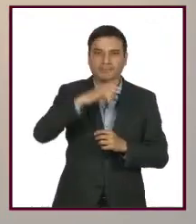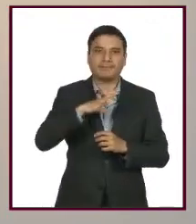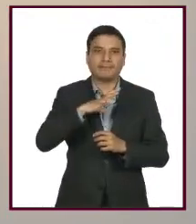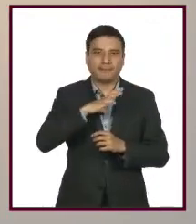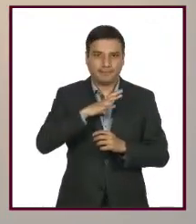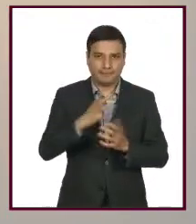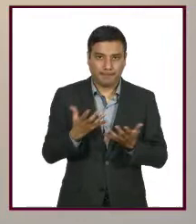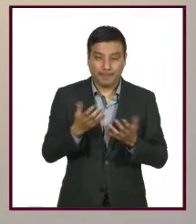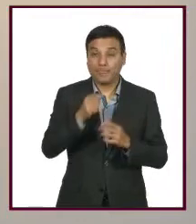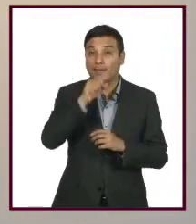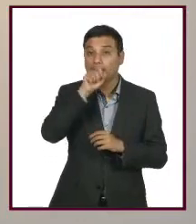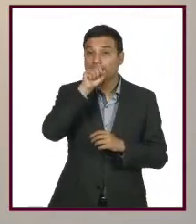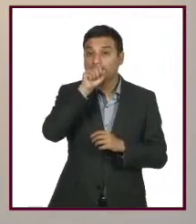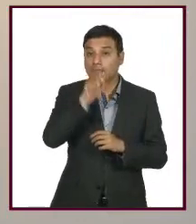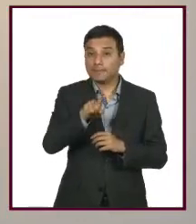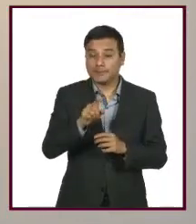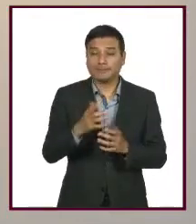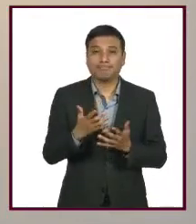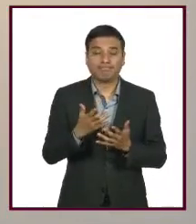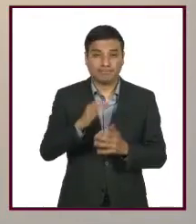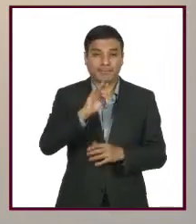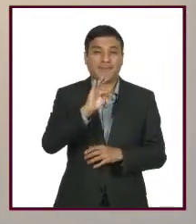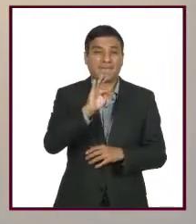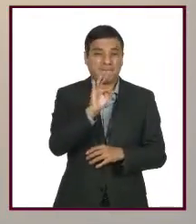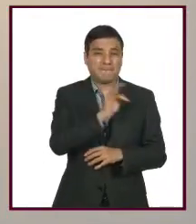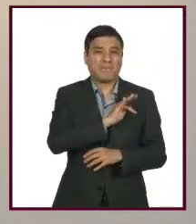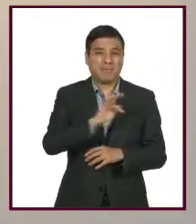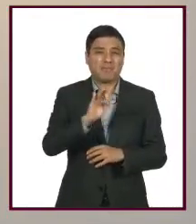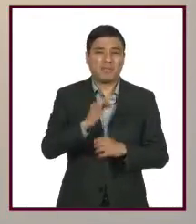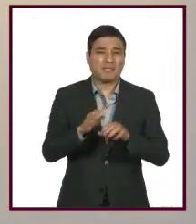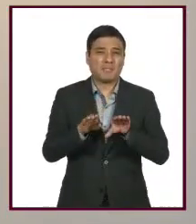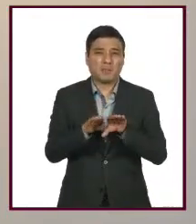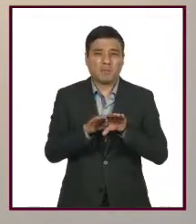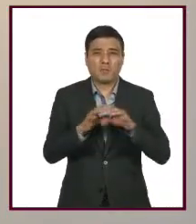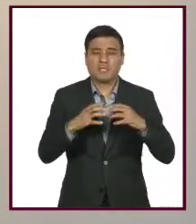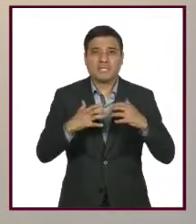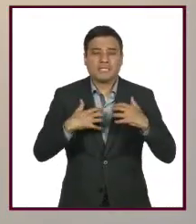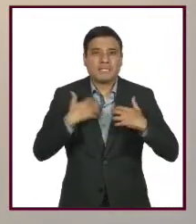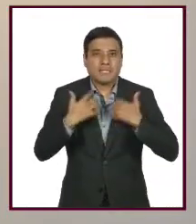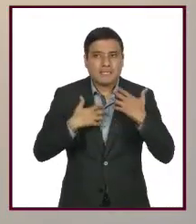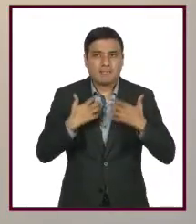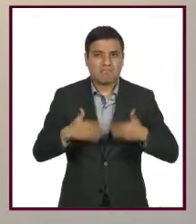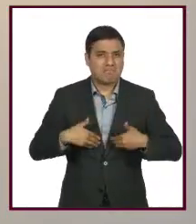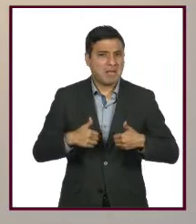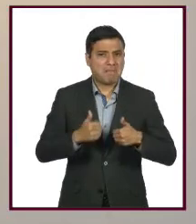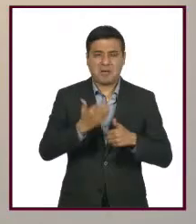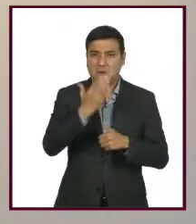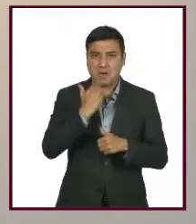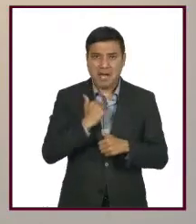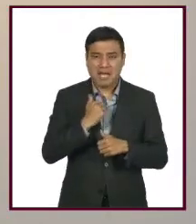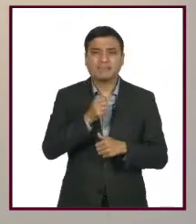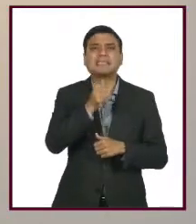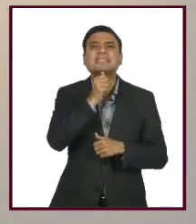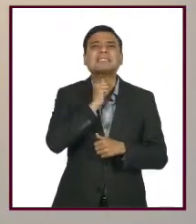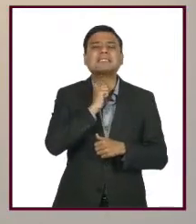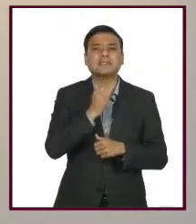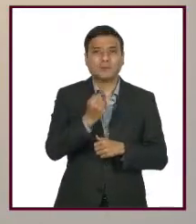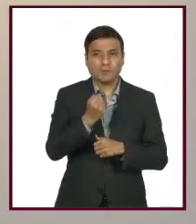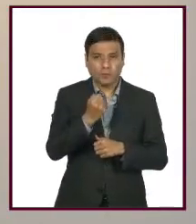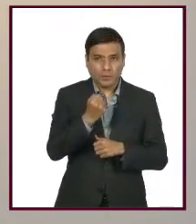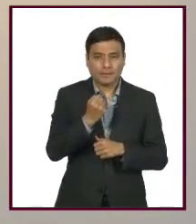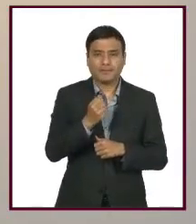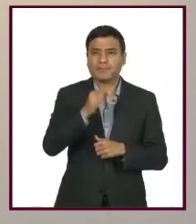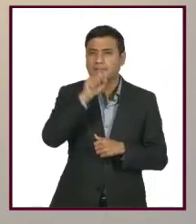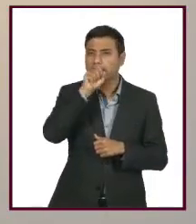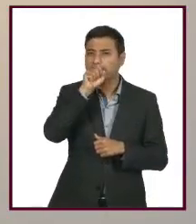rubicundos. También pueden presentar síntomas de ansiedad, no tienen apetito, mucha sed les puede dar en el momento.